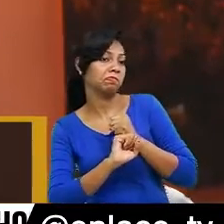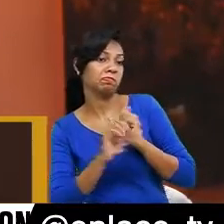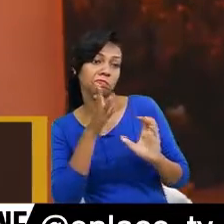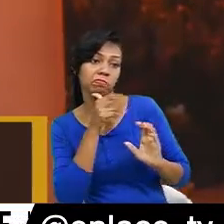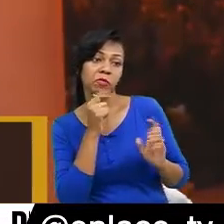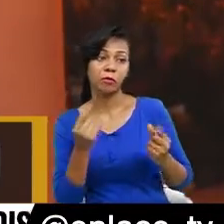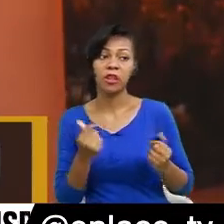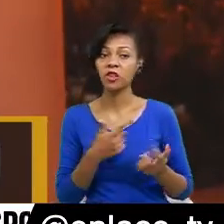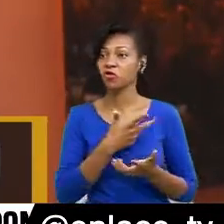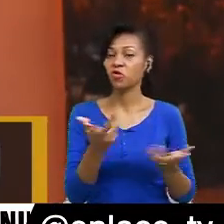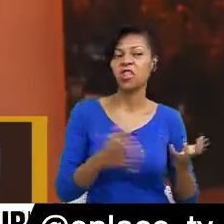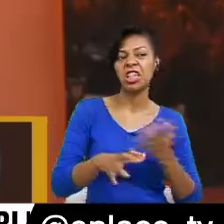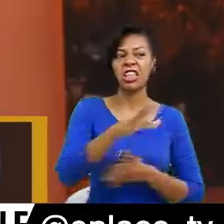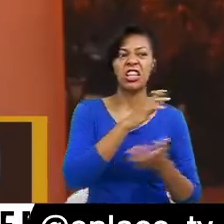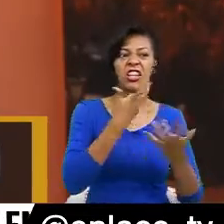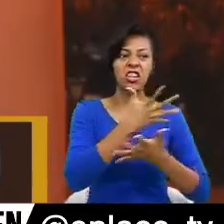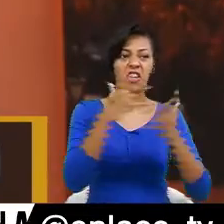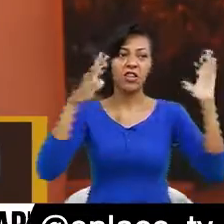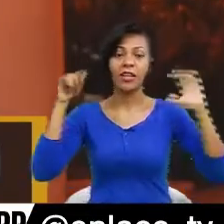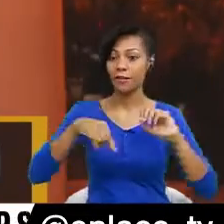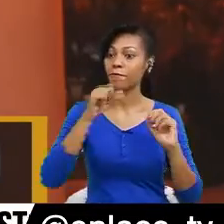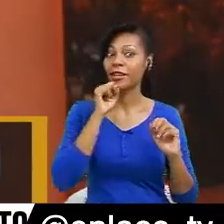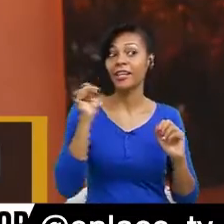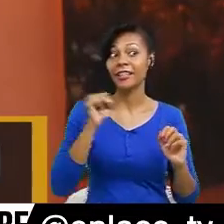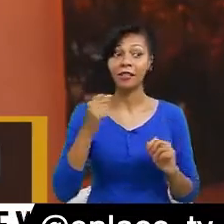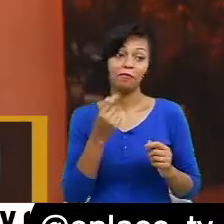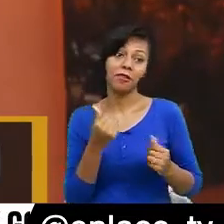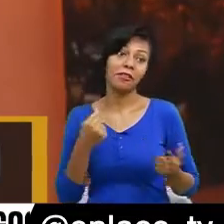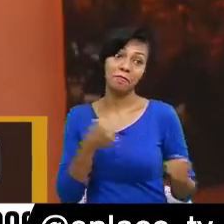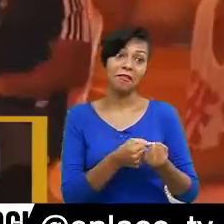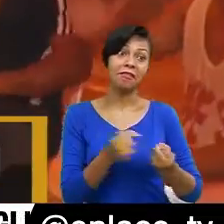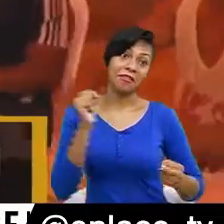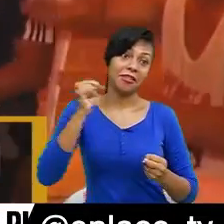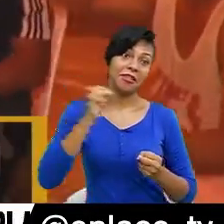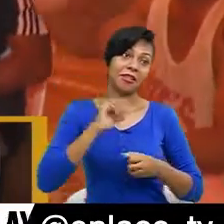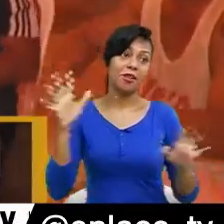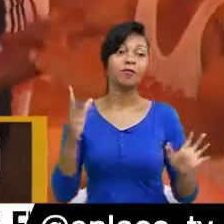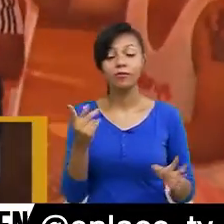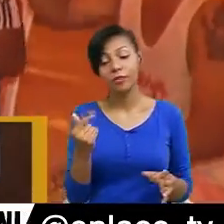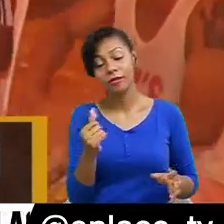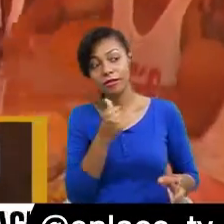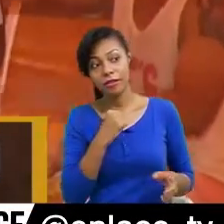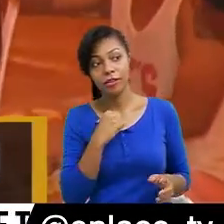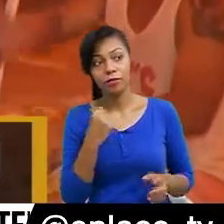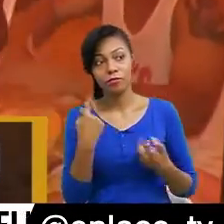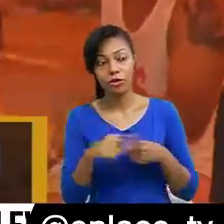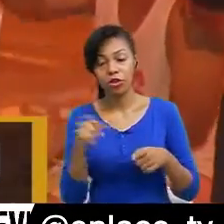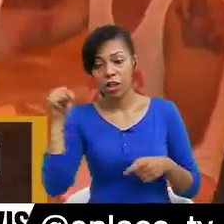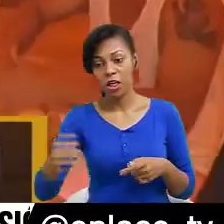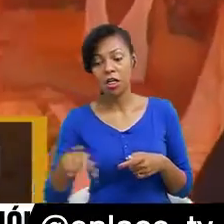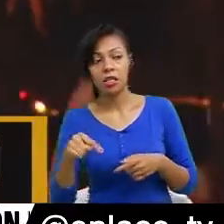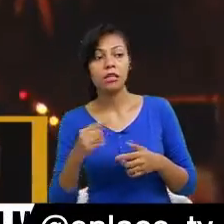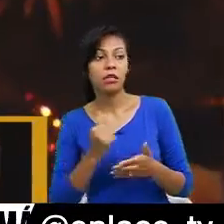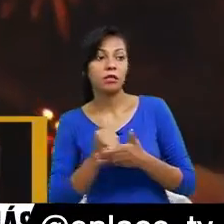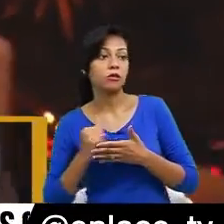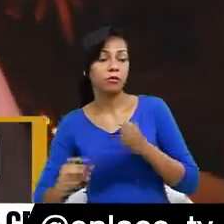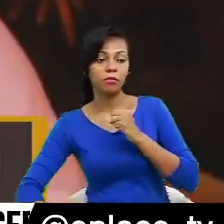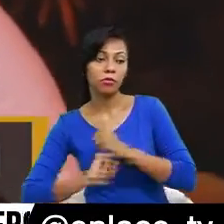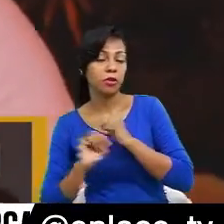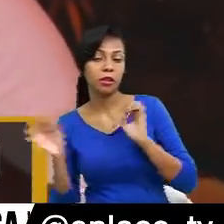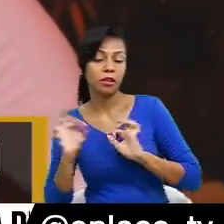para los desórdenes culturales que hacen en Barranca, ahí sí hay plata y ahí sí hay recursos. El Festival Nacional de la Flauta de Millo se realizará